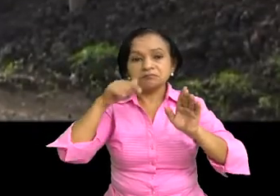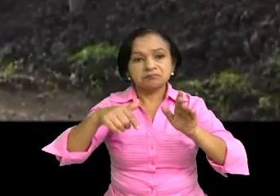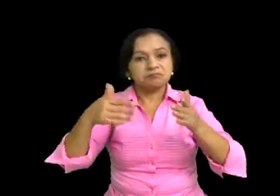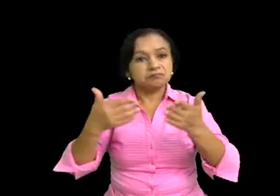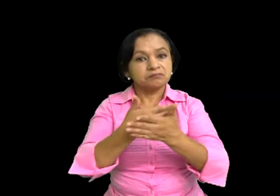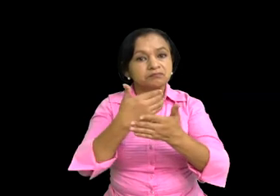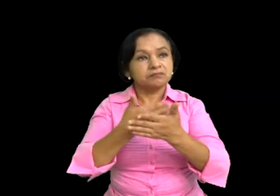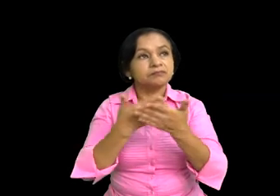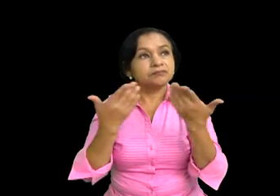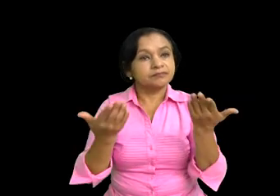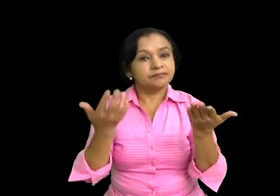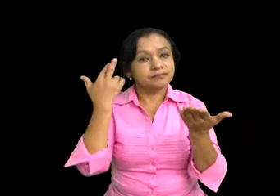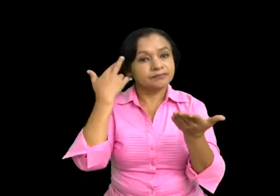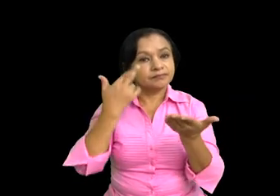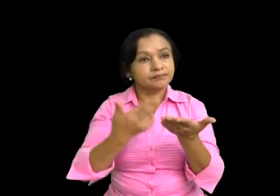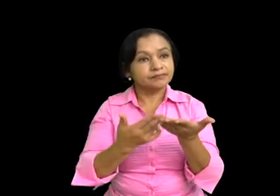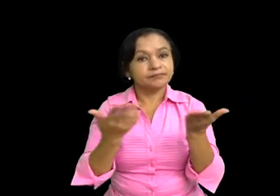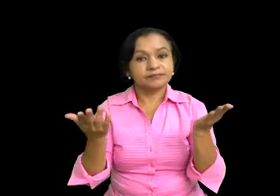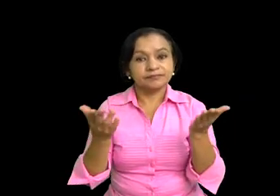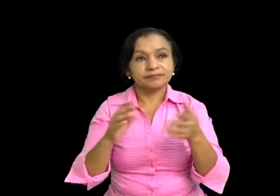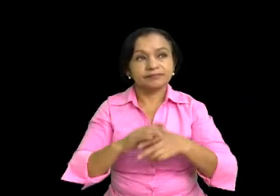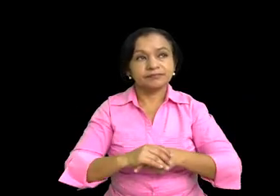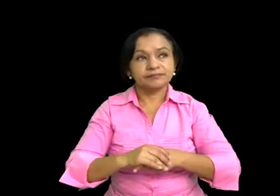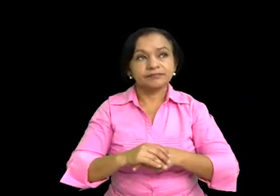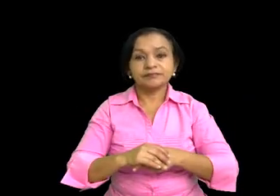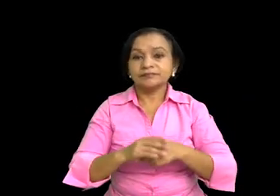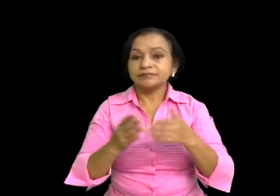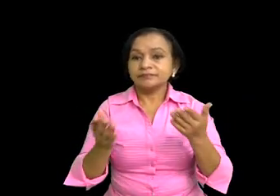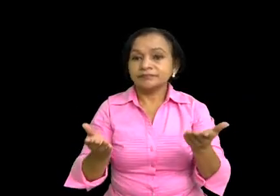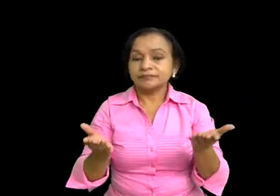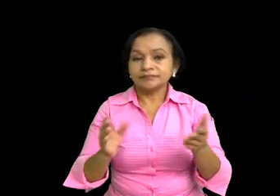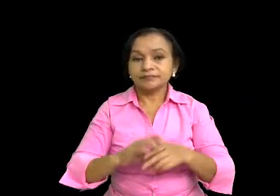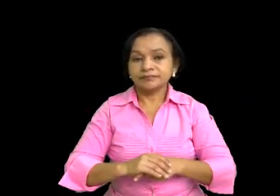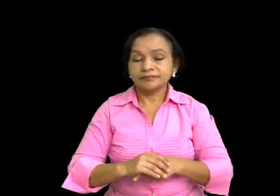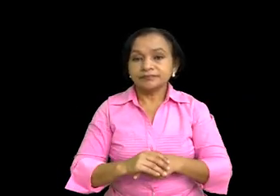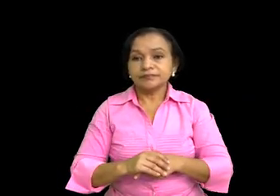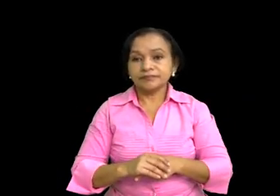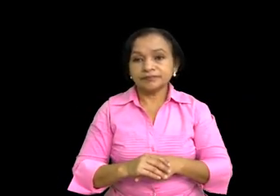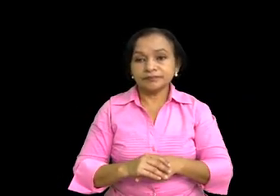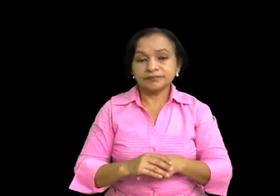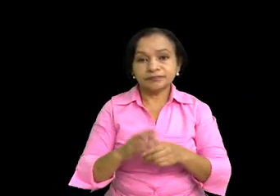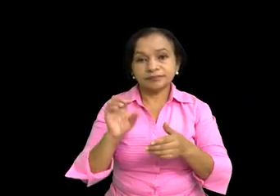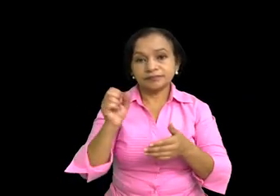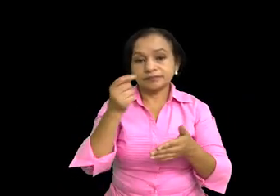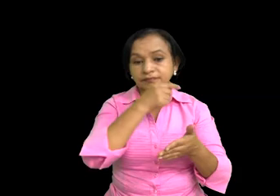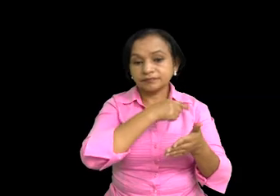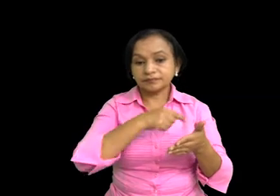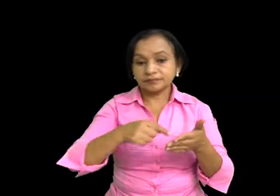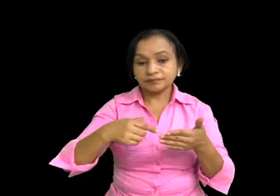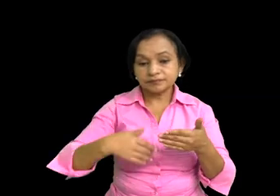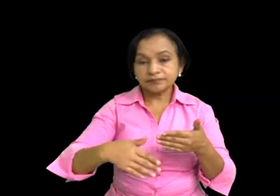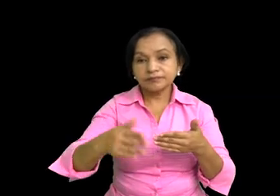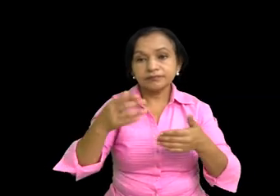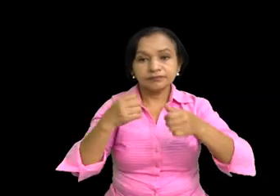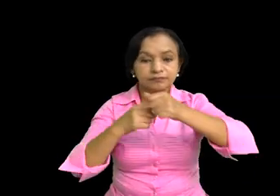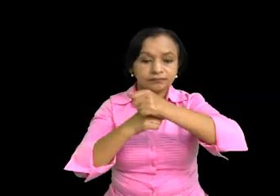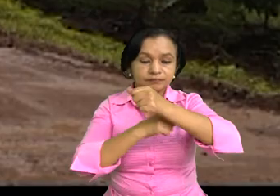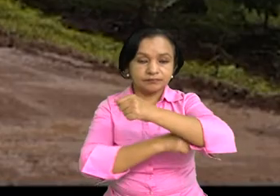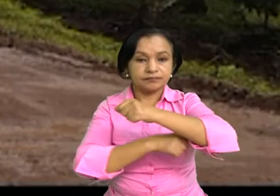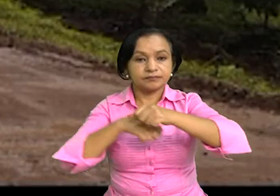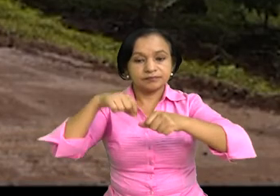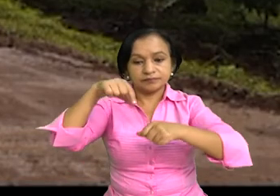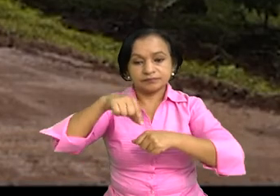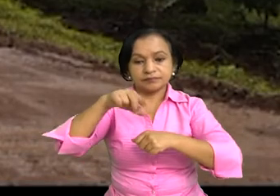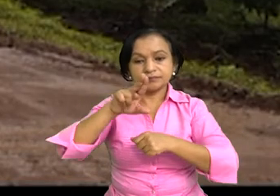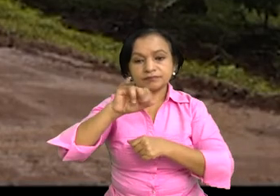quedó resuelto. Quedó para el recuerdo ya eso. Quedó resuelto estratégicamente. Y en esta semana que inauguramos el puente Quinuma, pues,